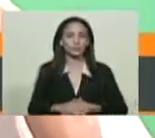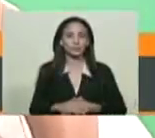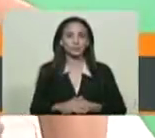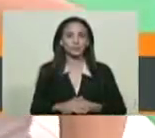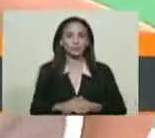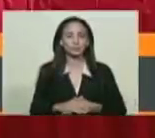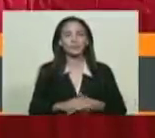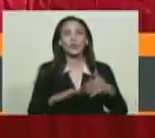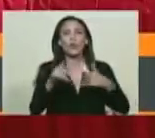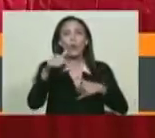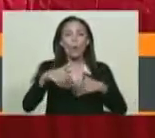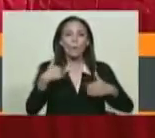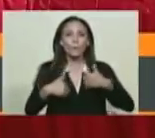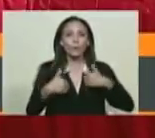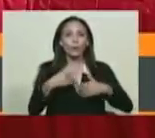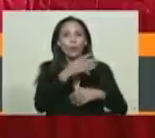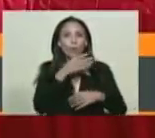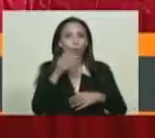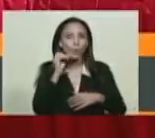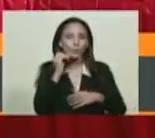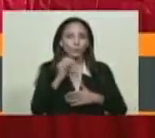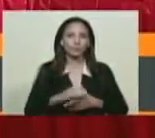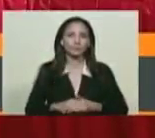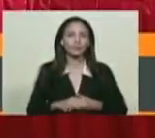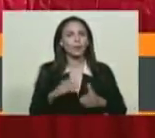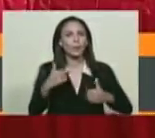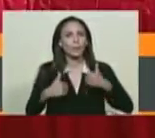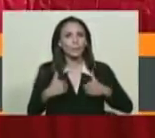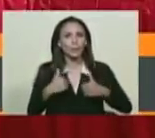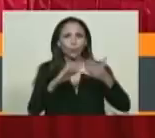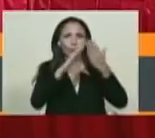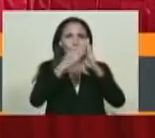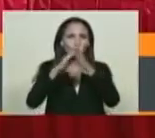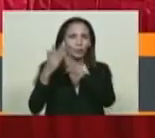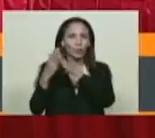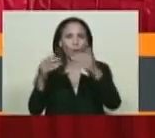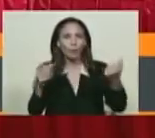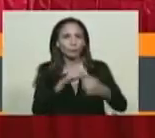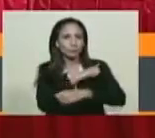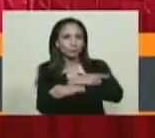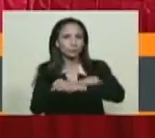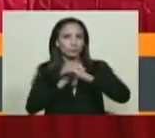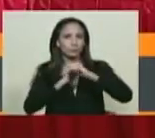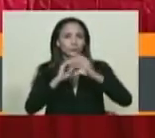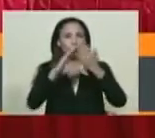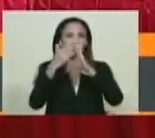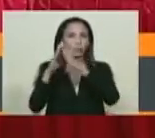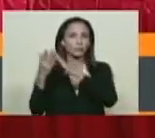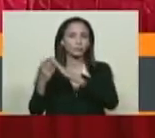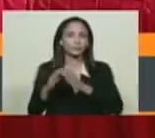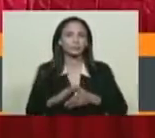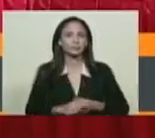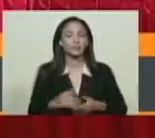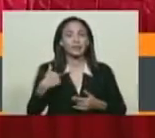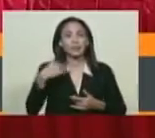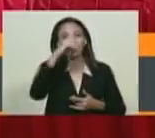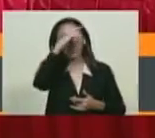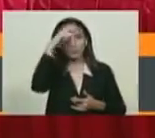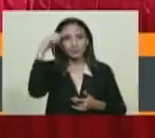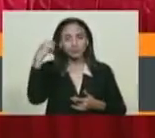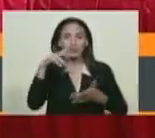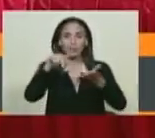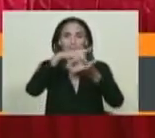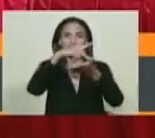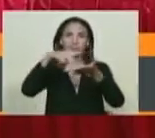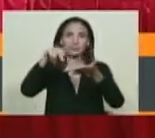de chamba juvenil. Miércoles de Comuna, poder comunal. Estoy sudando todavía del baile,